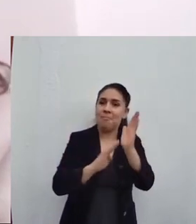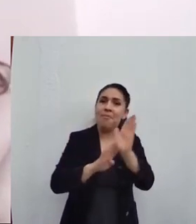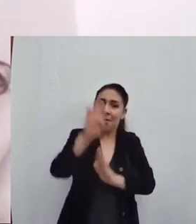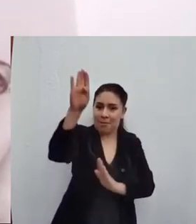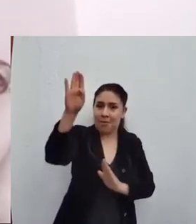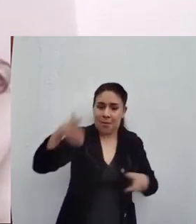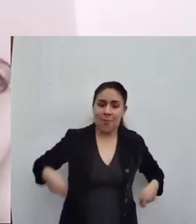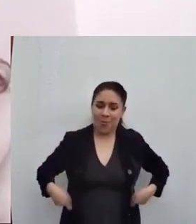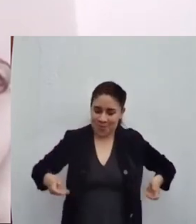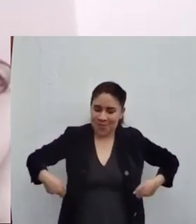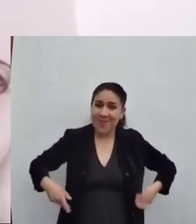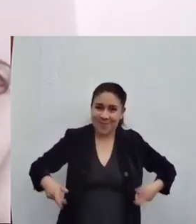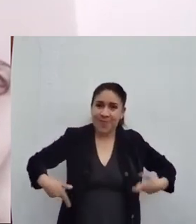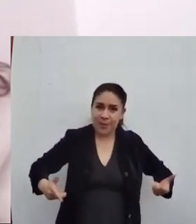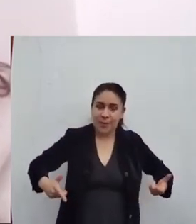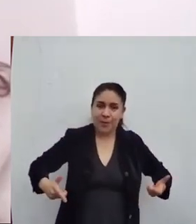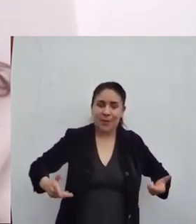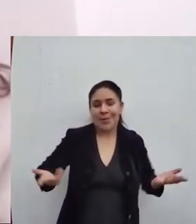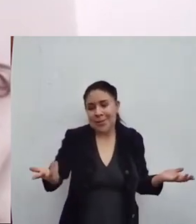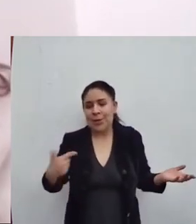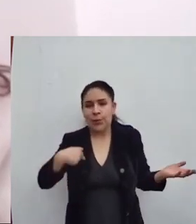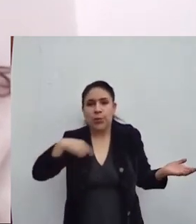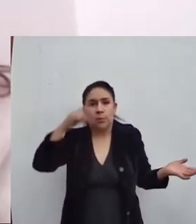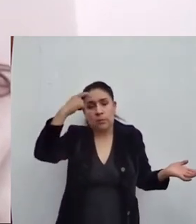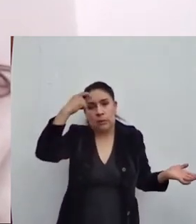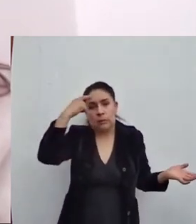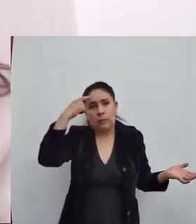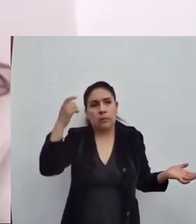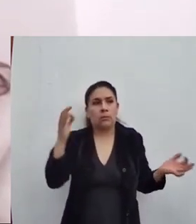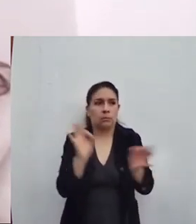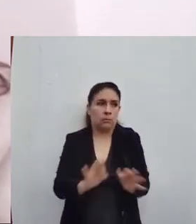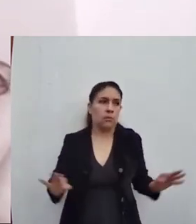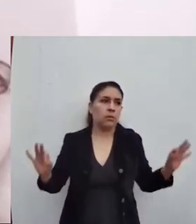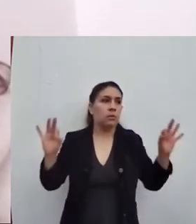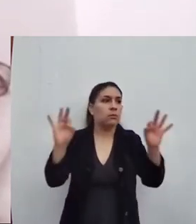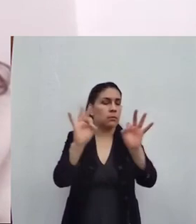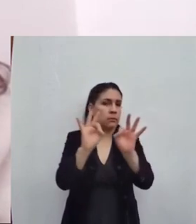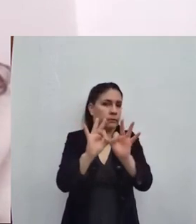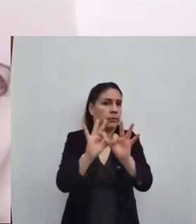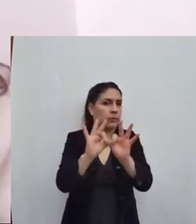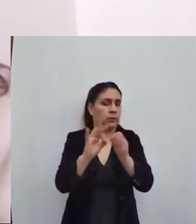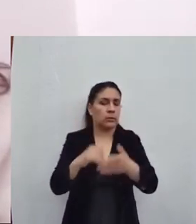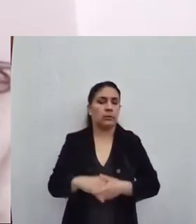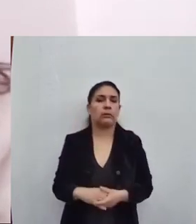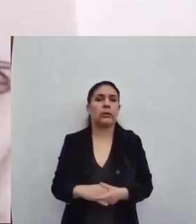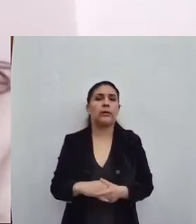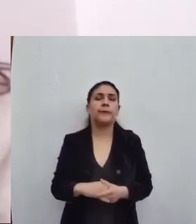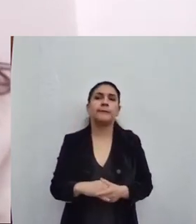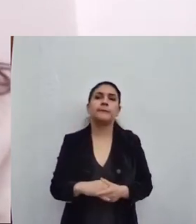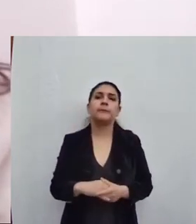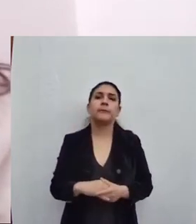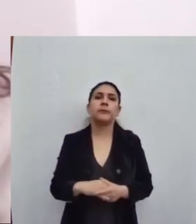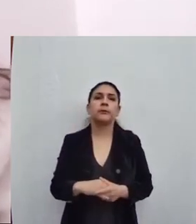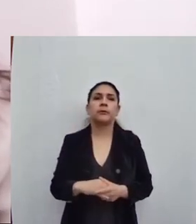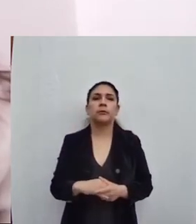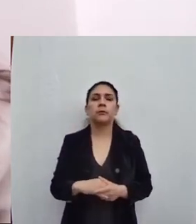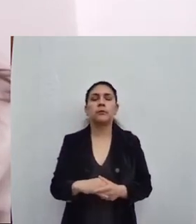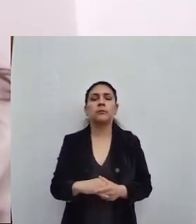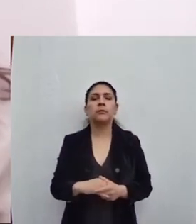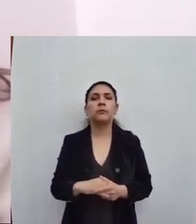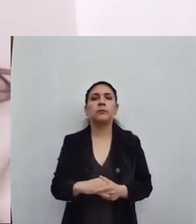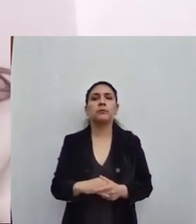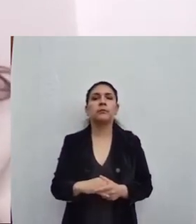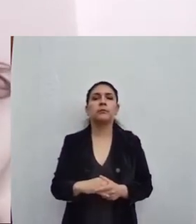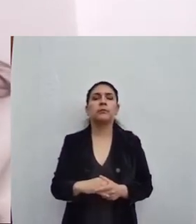es importante el empezarnos a acercar a este tipo de filosofías y de características que